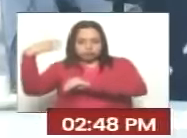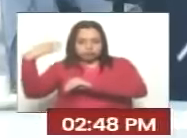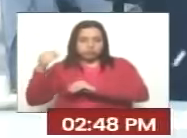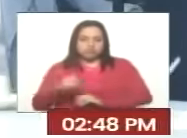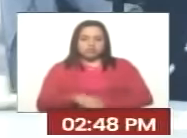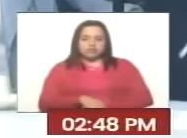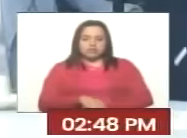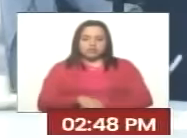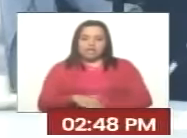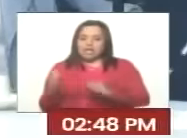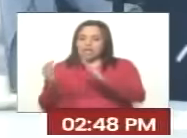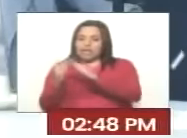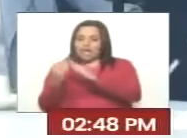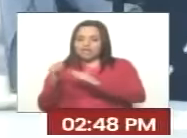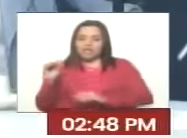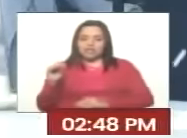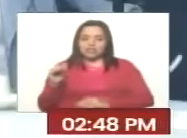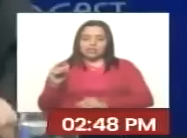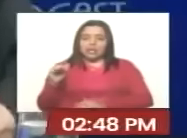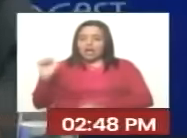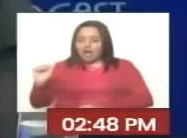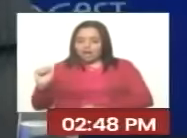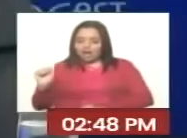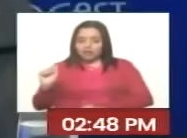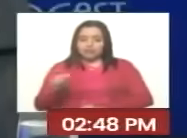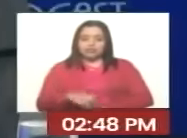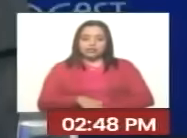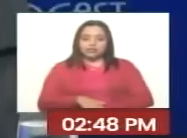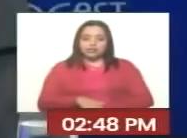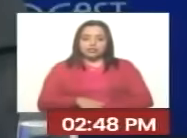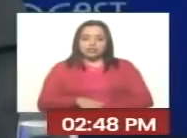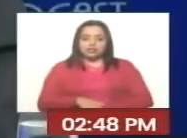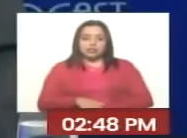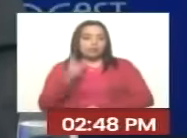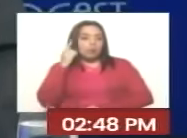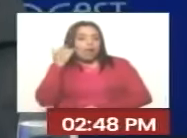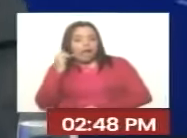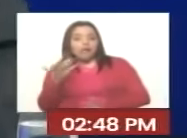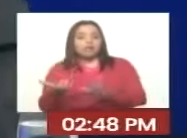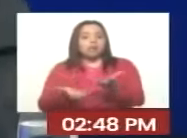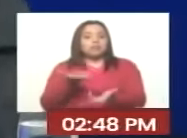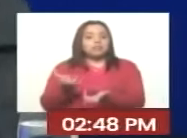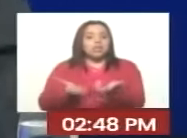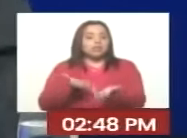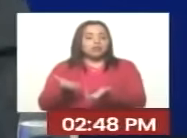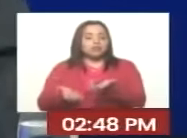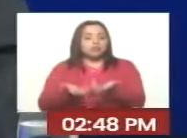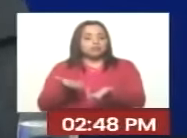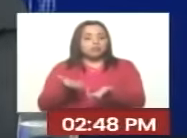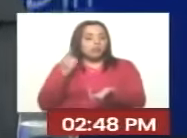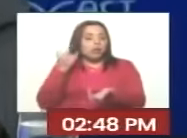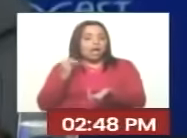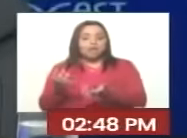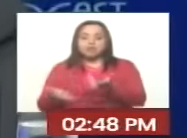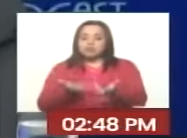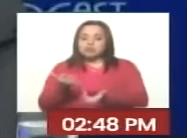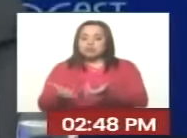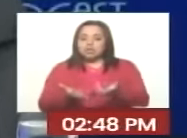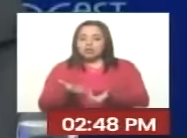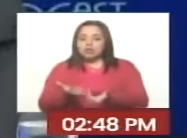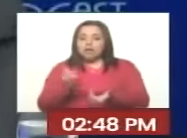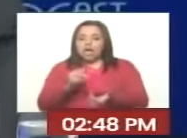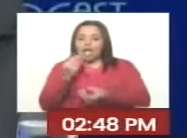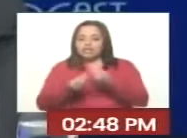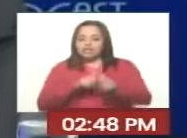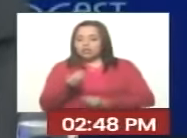en el apartamento a Canserbero, ella está ahí que cocinando. Está cocinando, está preparando una